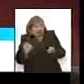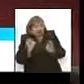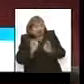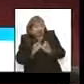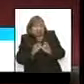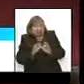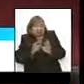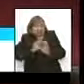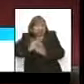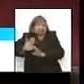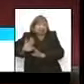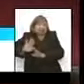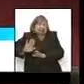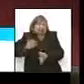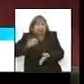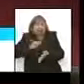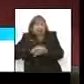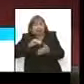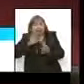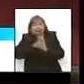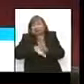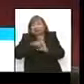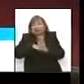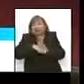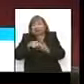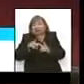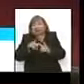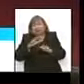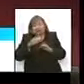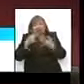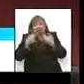Están dejadas de lado, es para el nivel local, se pierden.